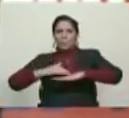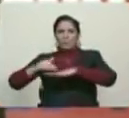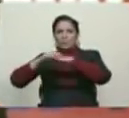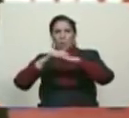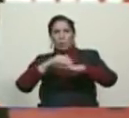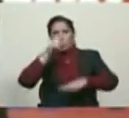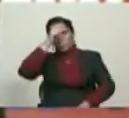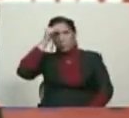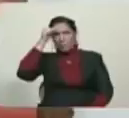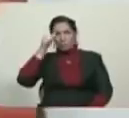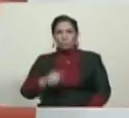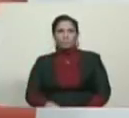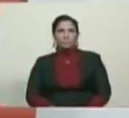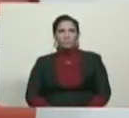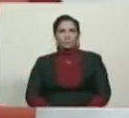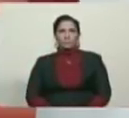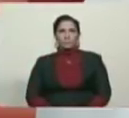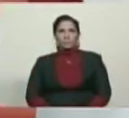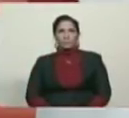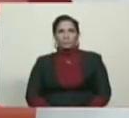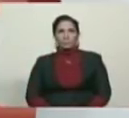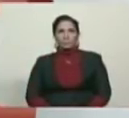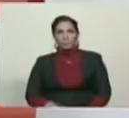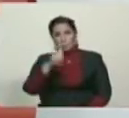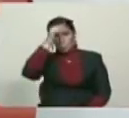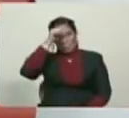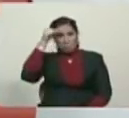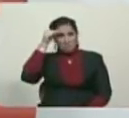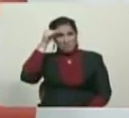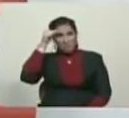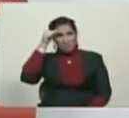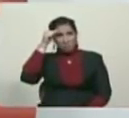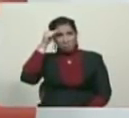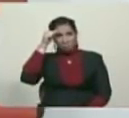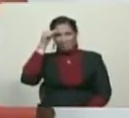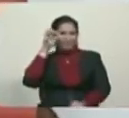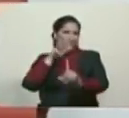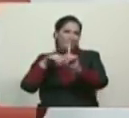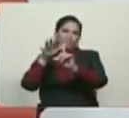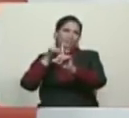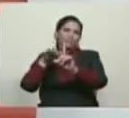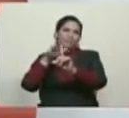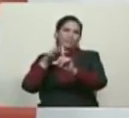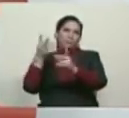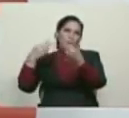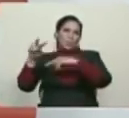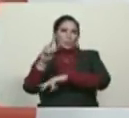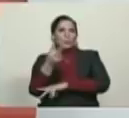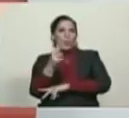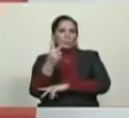domingo? ¿Lo del domingo o el show mediático? ¿O los dos? Los dos.